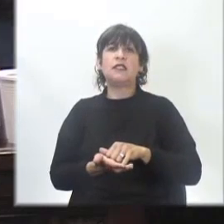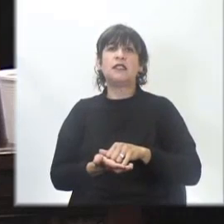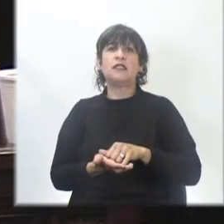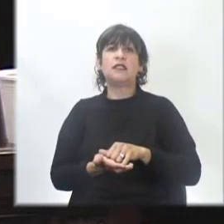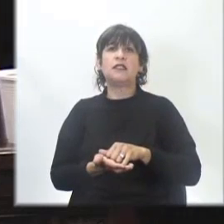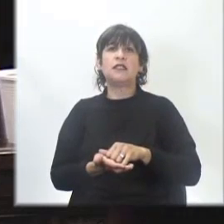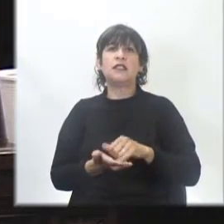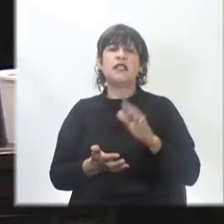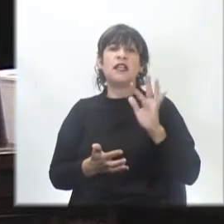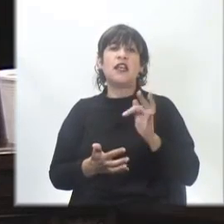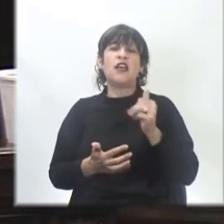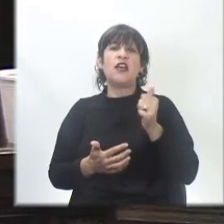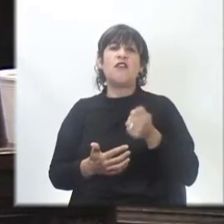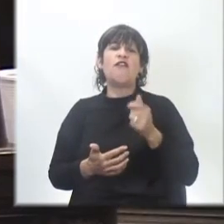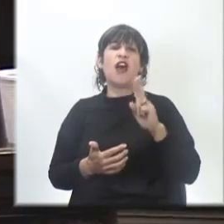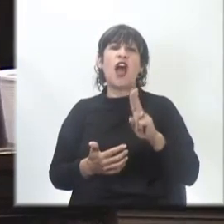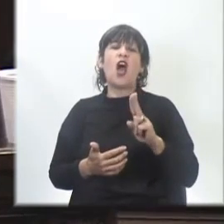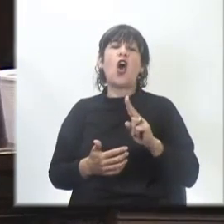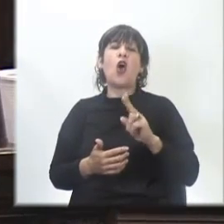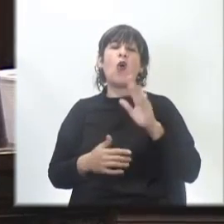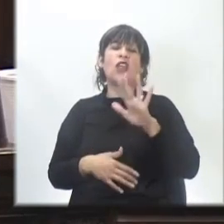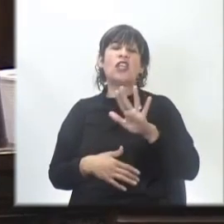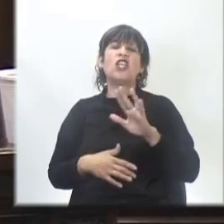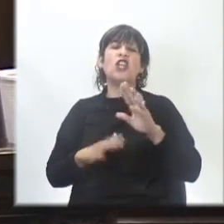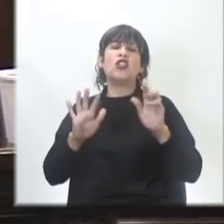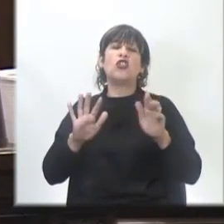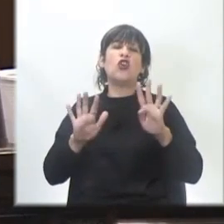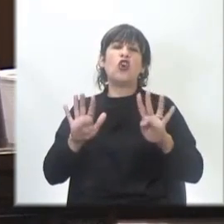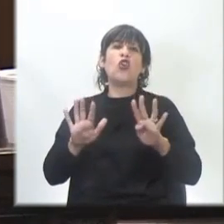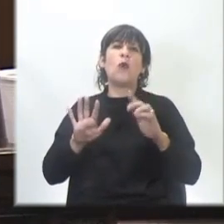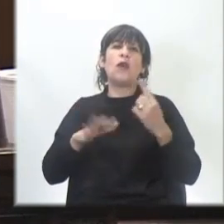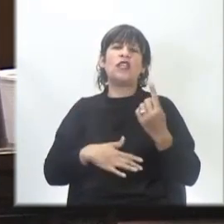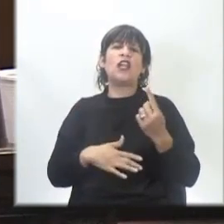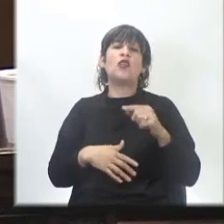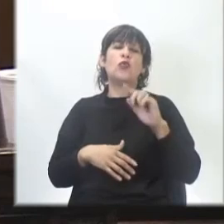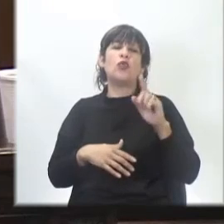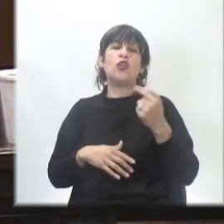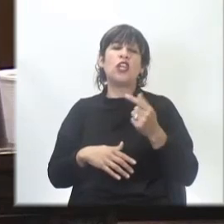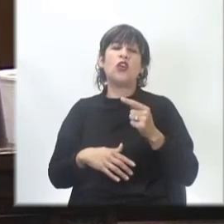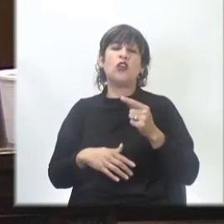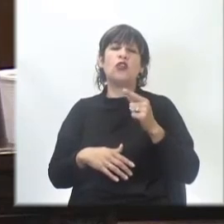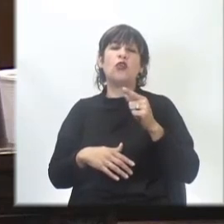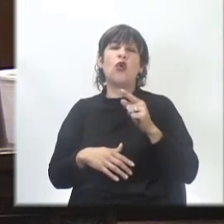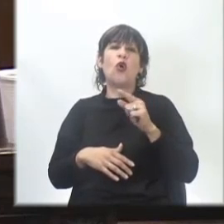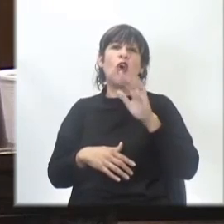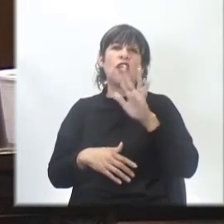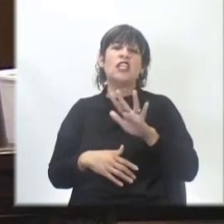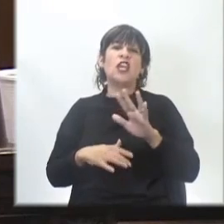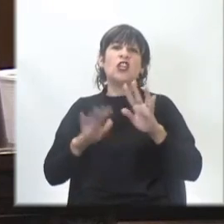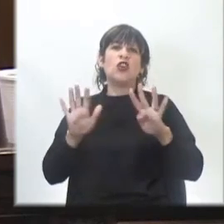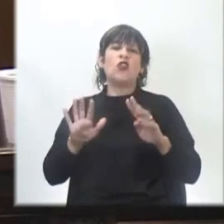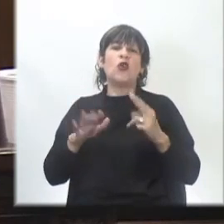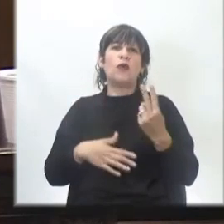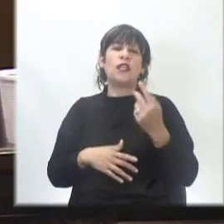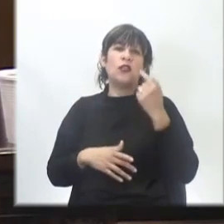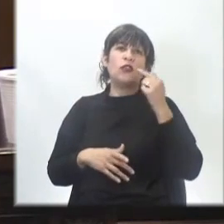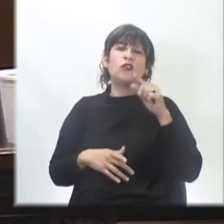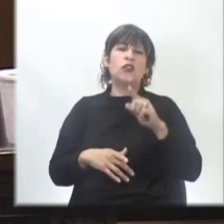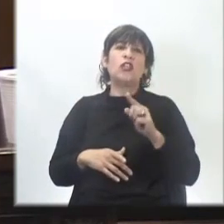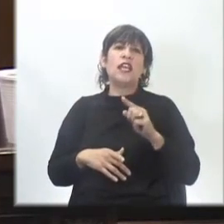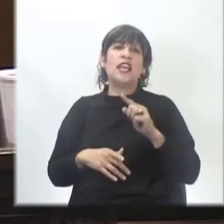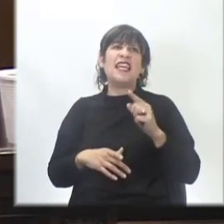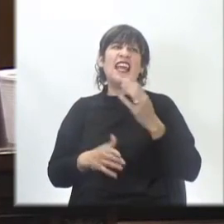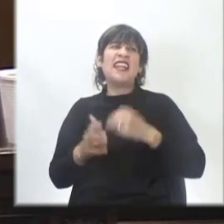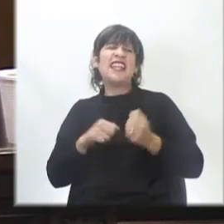el FAU 591 y el FAU 592, tenían entre 19.000 y 20.000 horas de vuelo cada uno, y eran del año 60 y 61. O